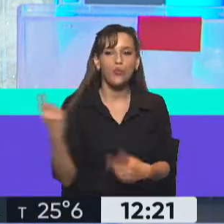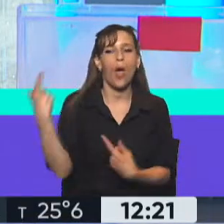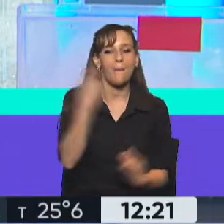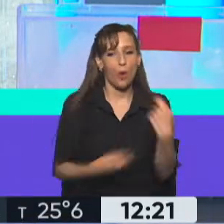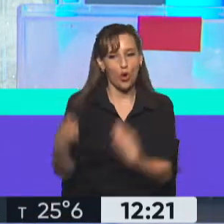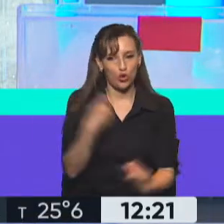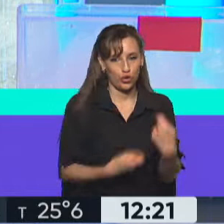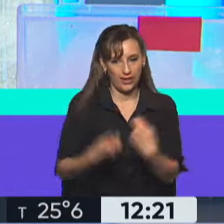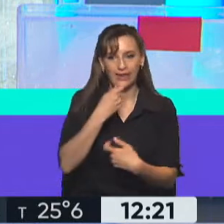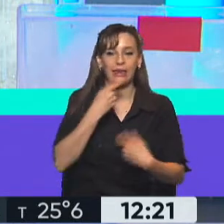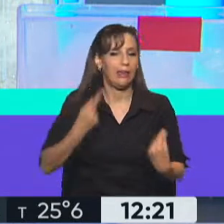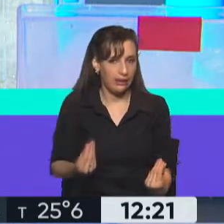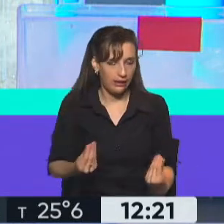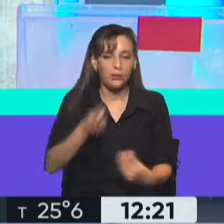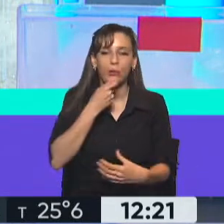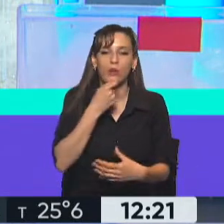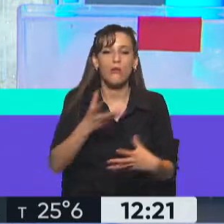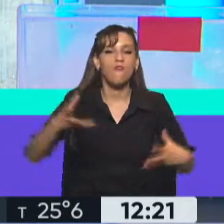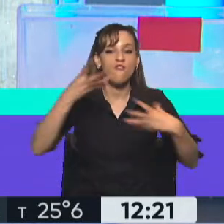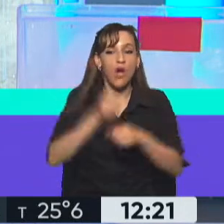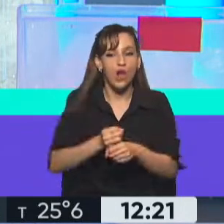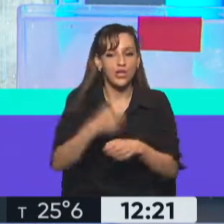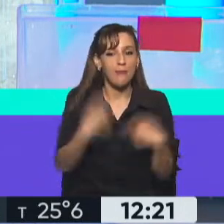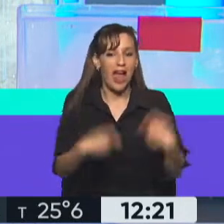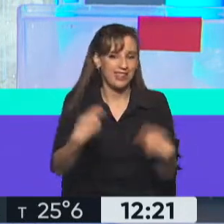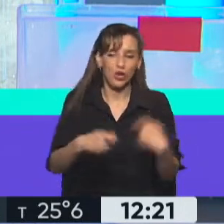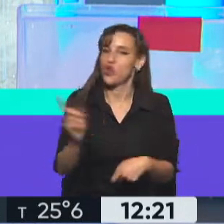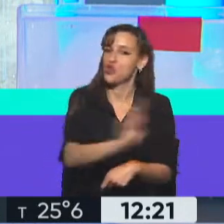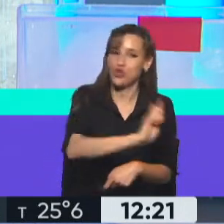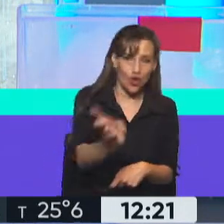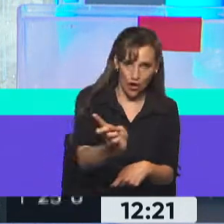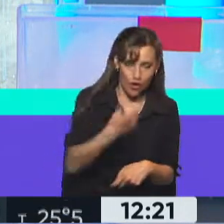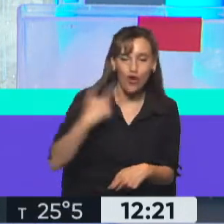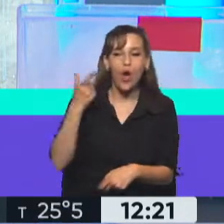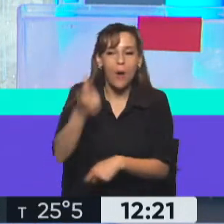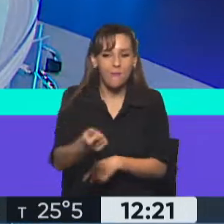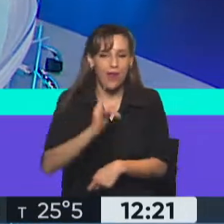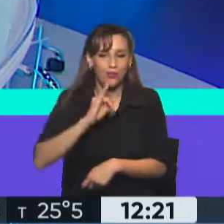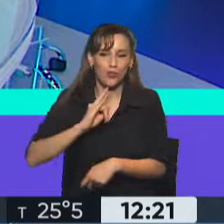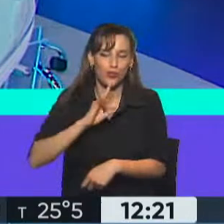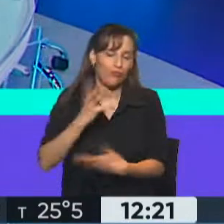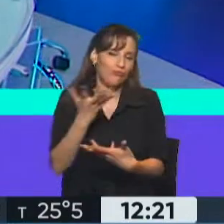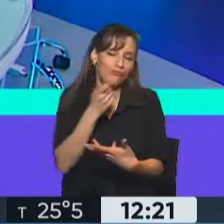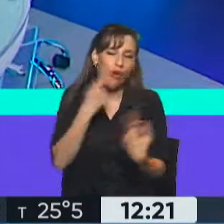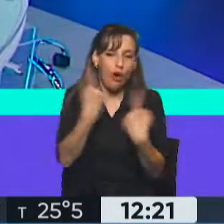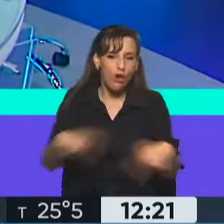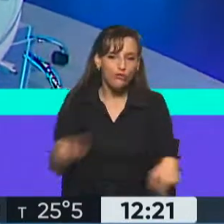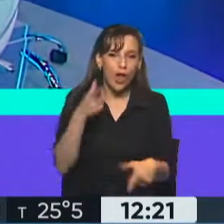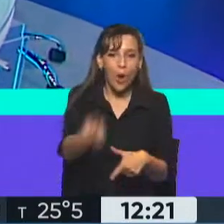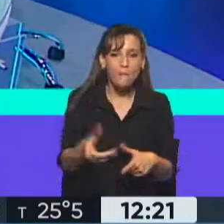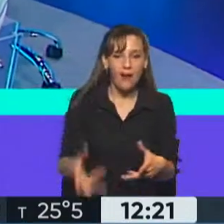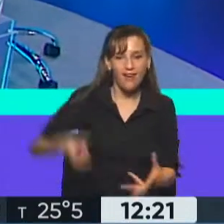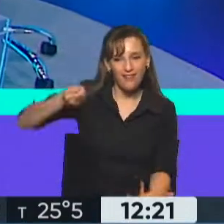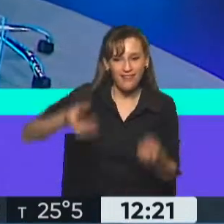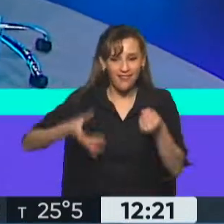bolsas que no sean de plástico ir a comprar con estas bolsas no es seguir utilizando estas bolsitas